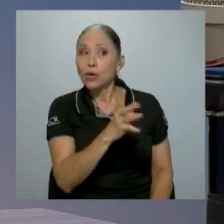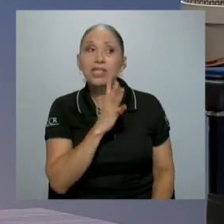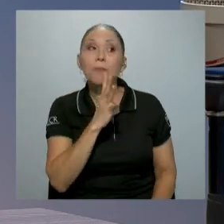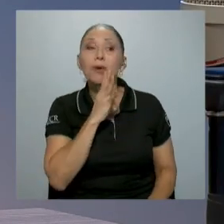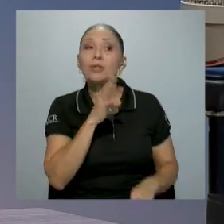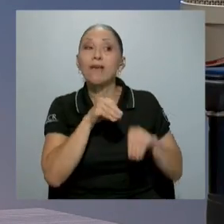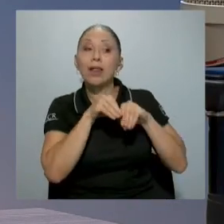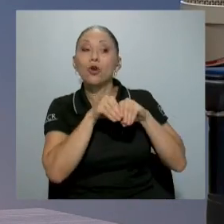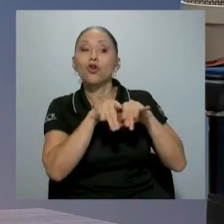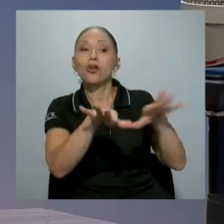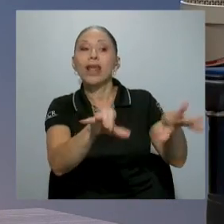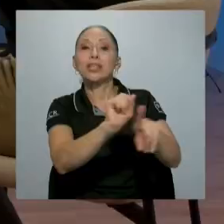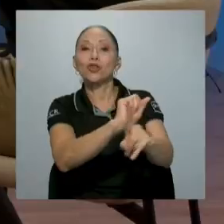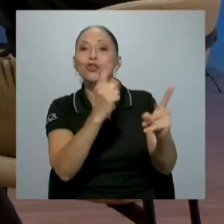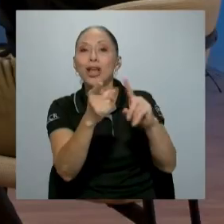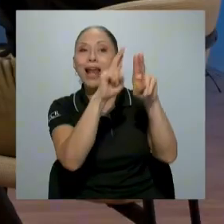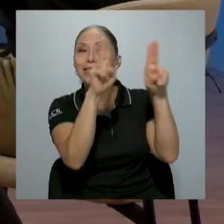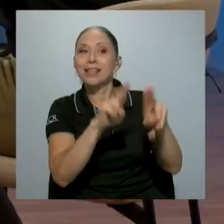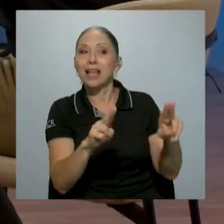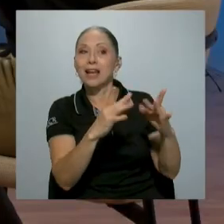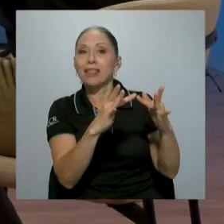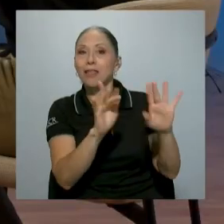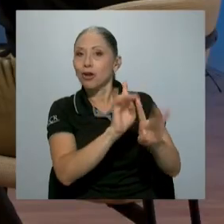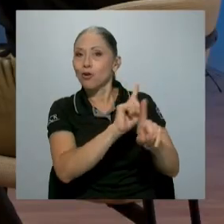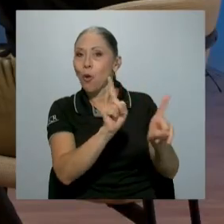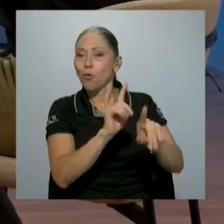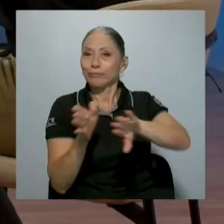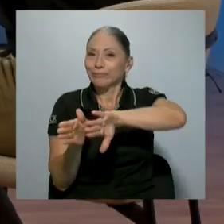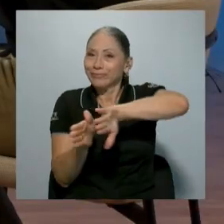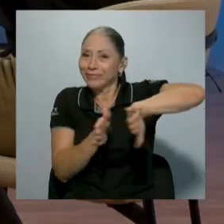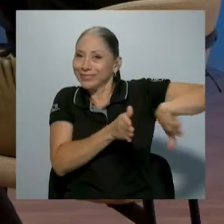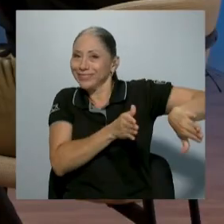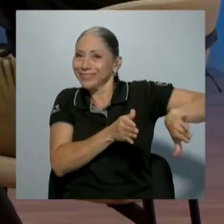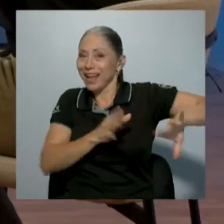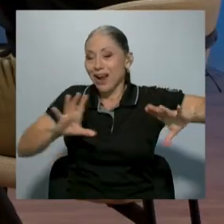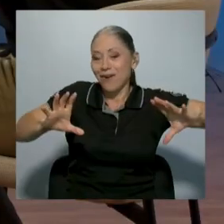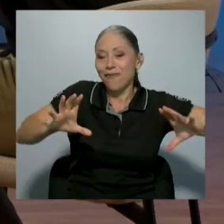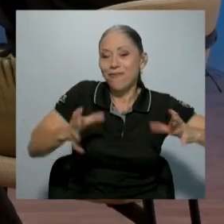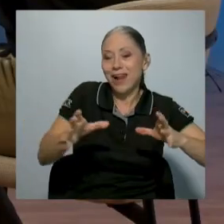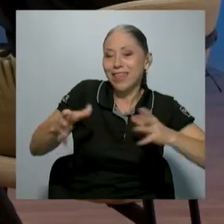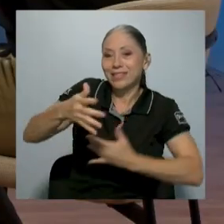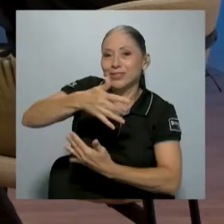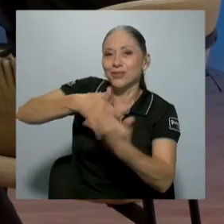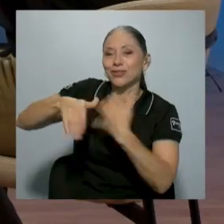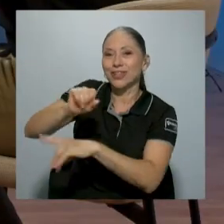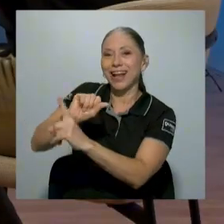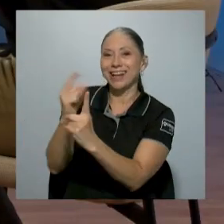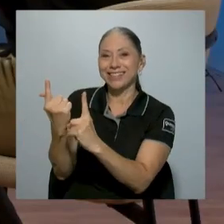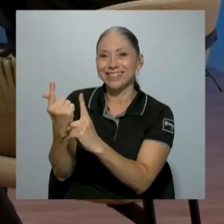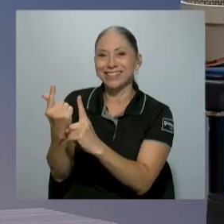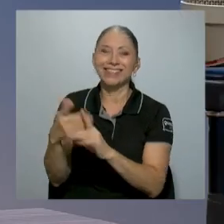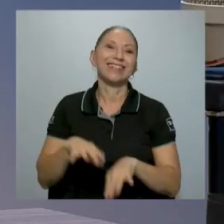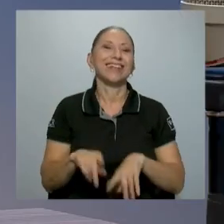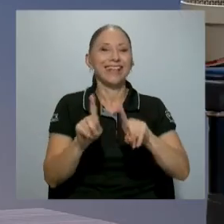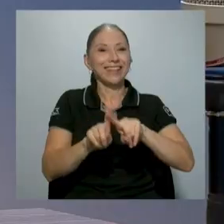en internet. No, eso es otra cosa. No, es que es otra cosa sí. y posiblemente